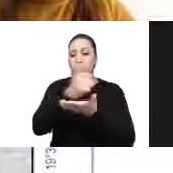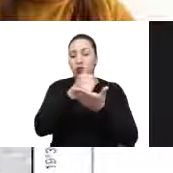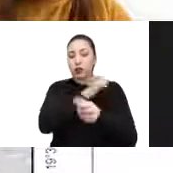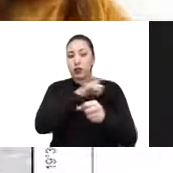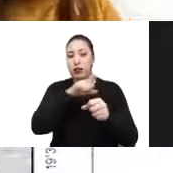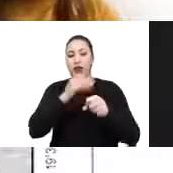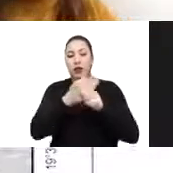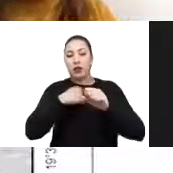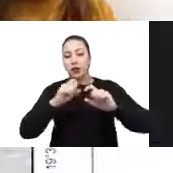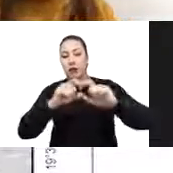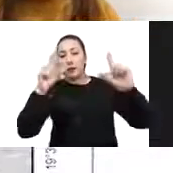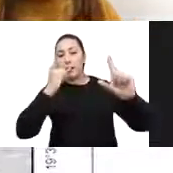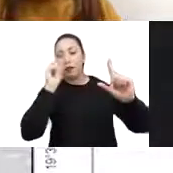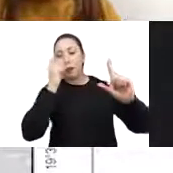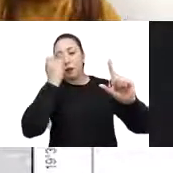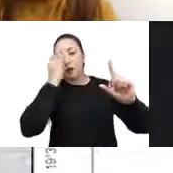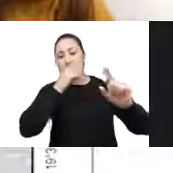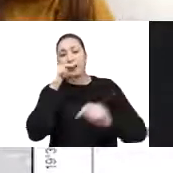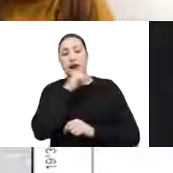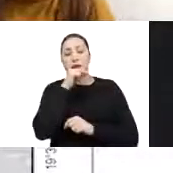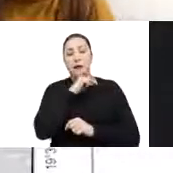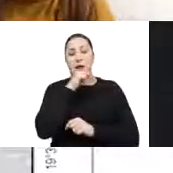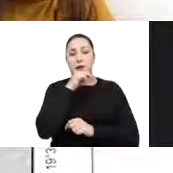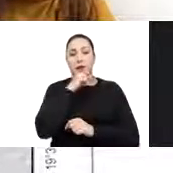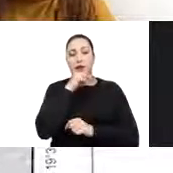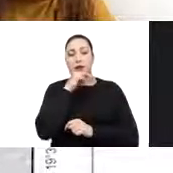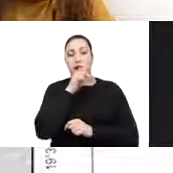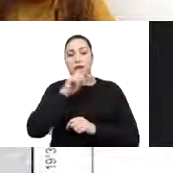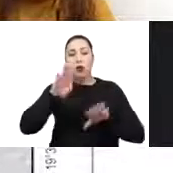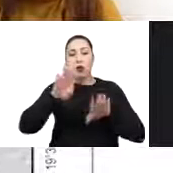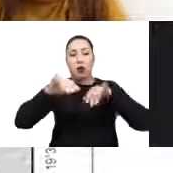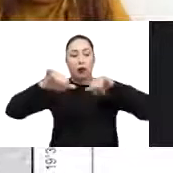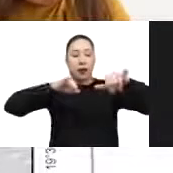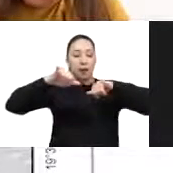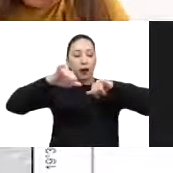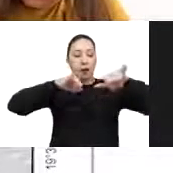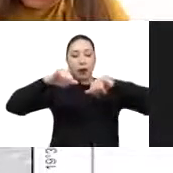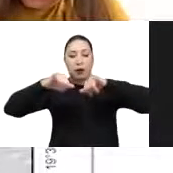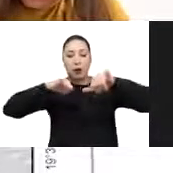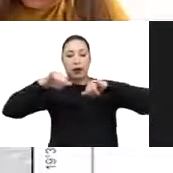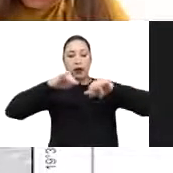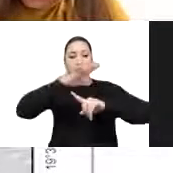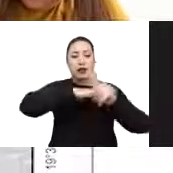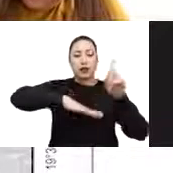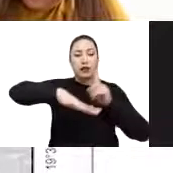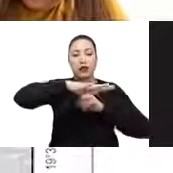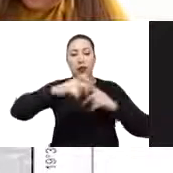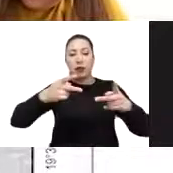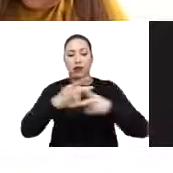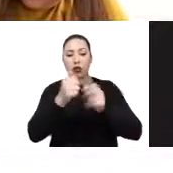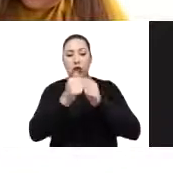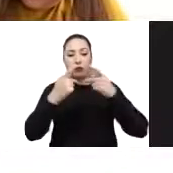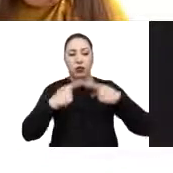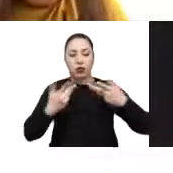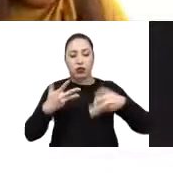muestro rápidamente el mapa de vulnerabilidad socioambiental de